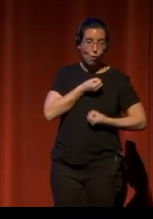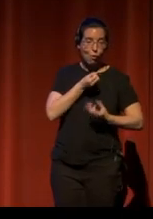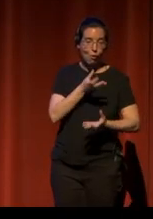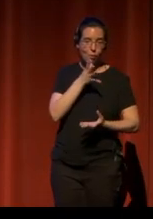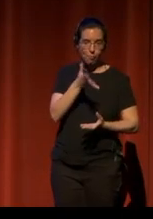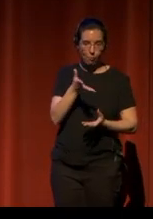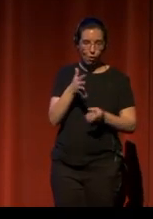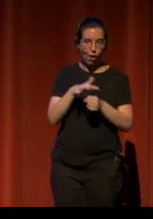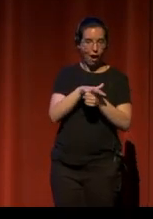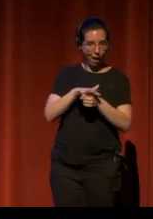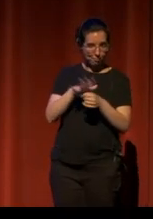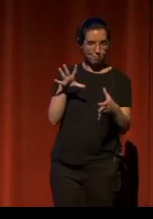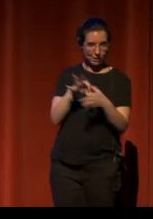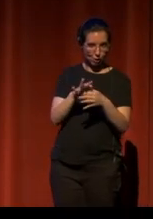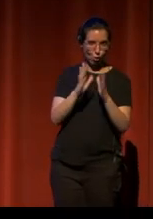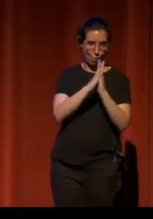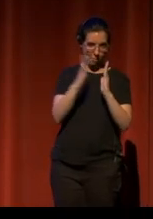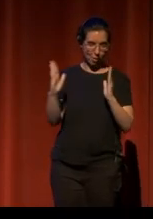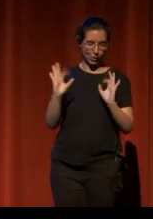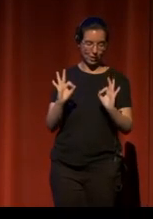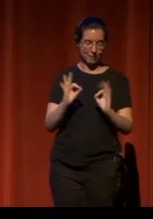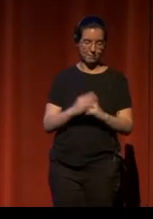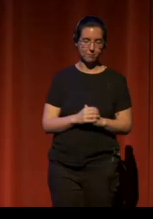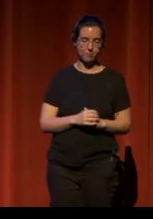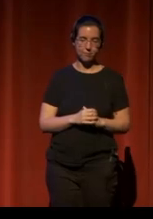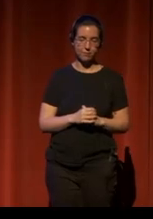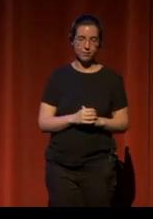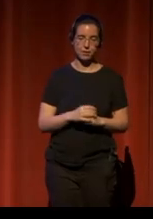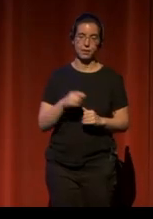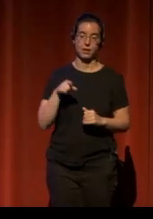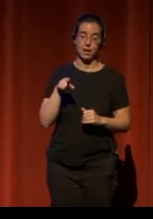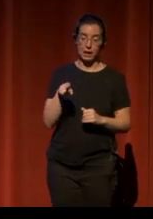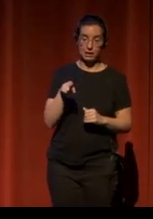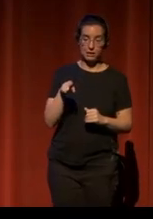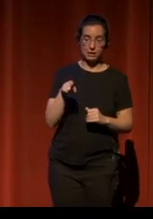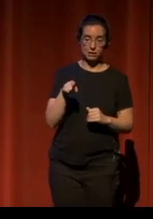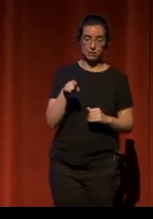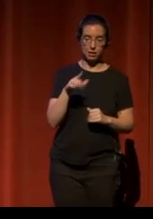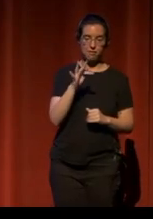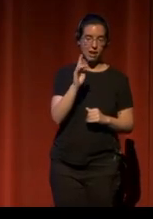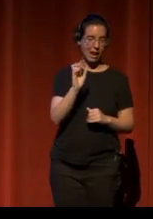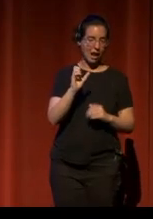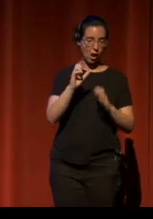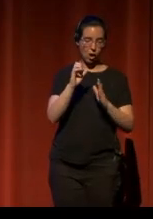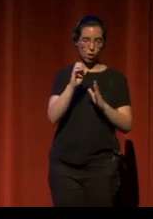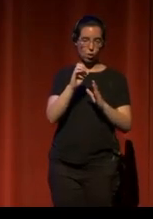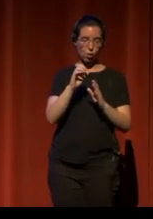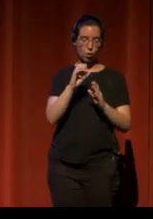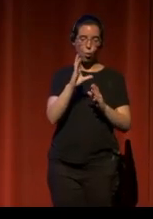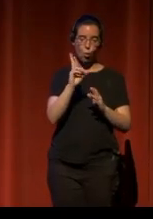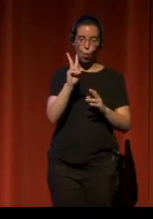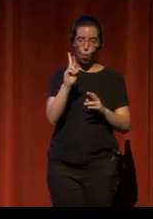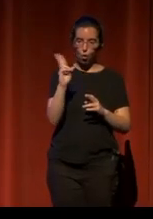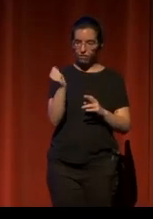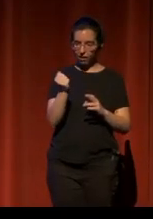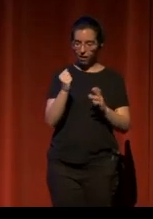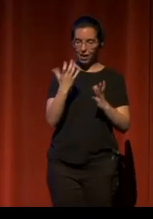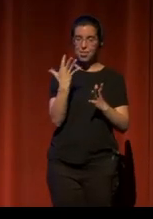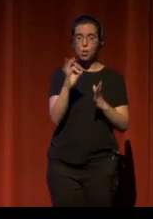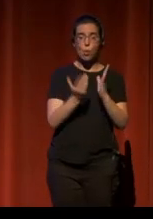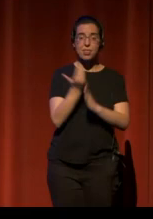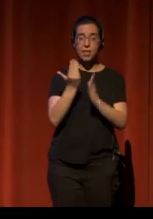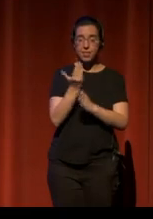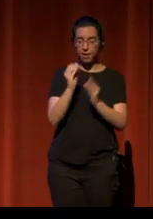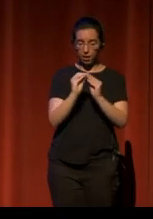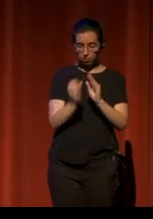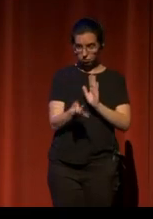ámbito de las bueno Esto fue fren la curva y Esto fue este ecosistema no creado en 50 días no que es